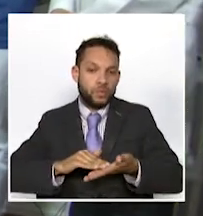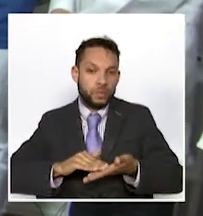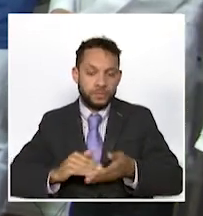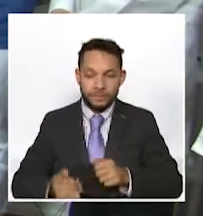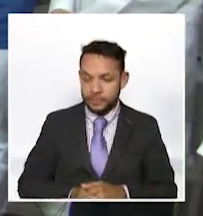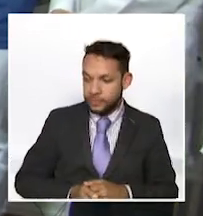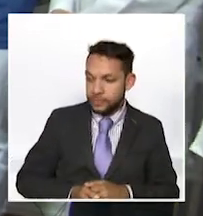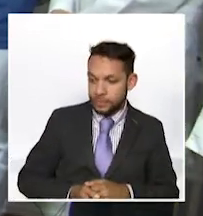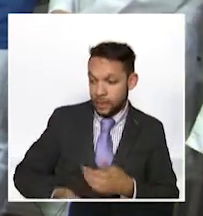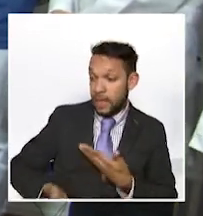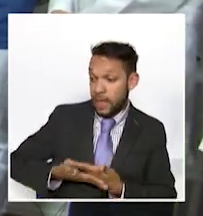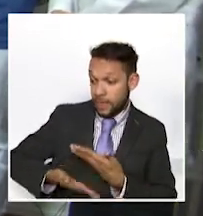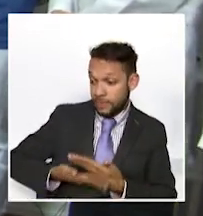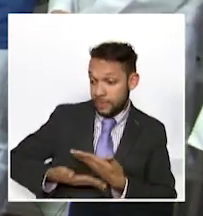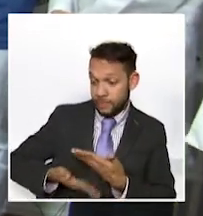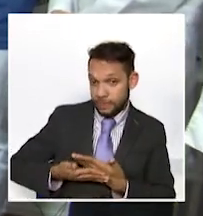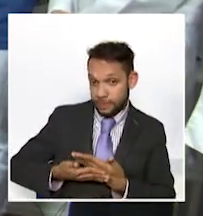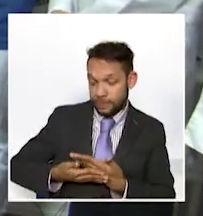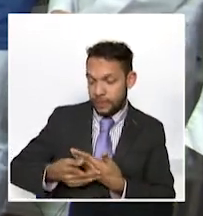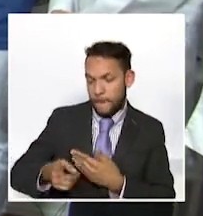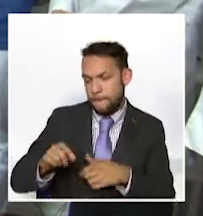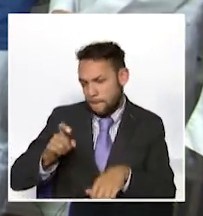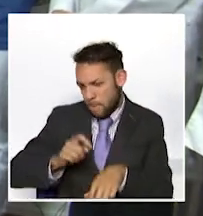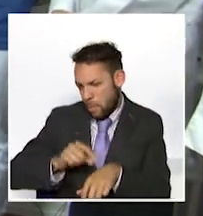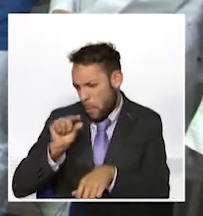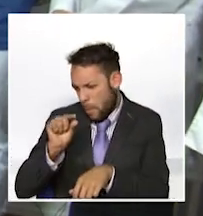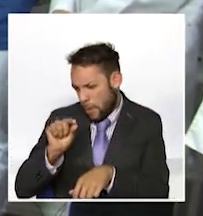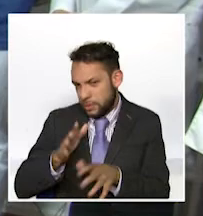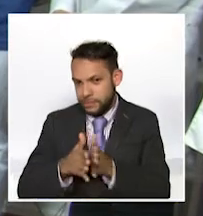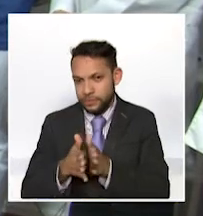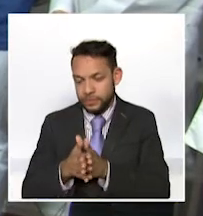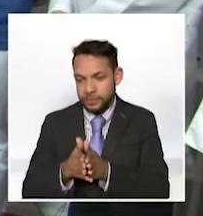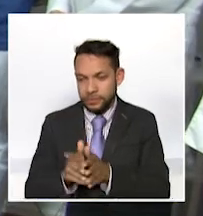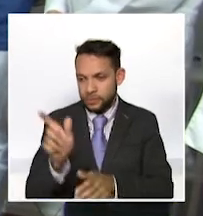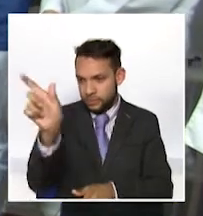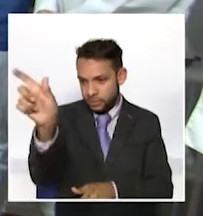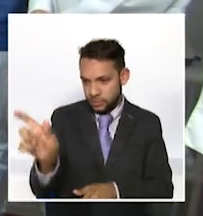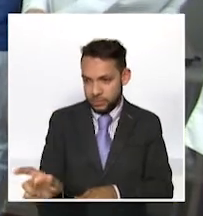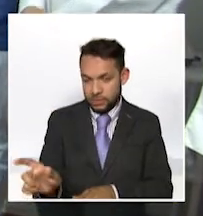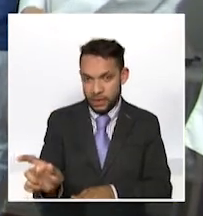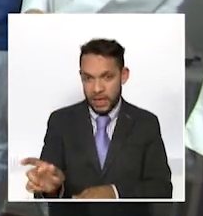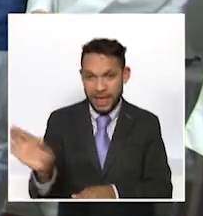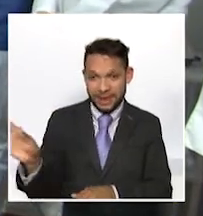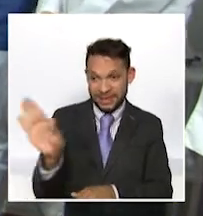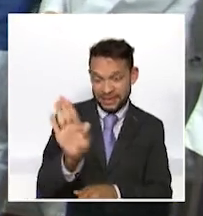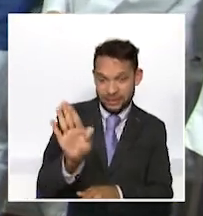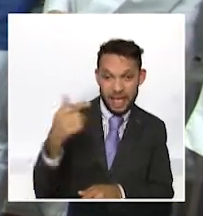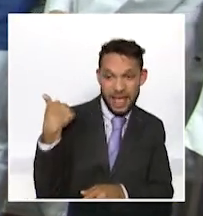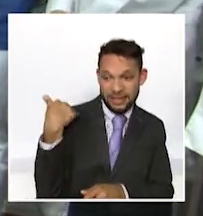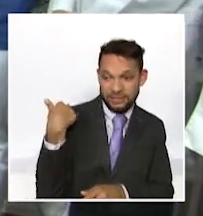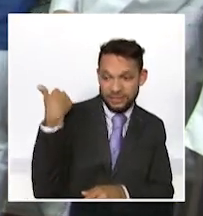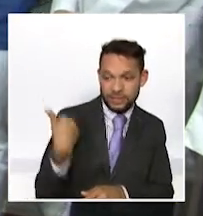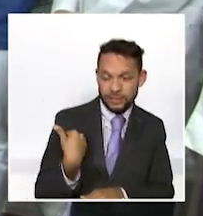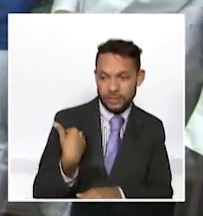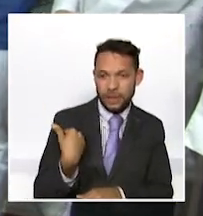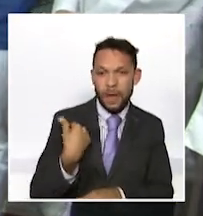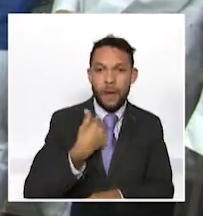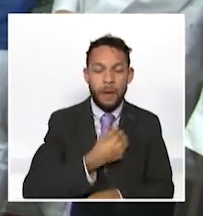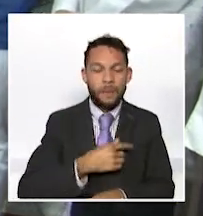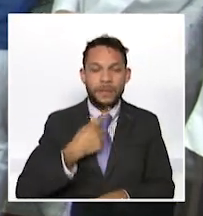Tenemos, digamos, quédate aquí Gabriela un minutico, y tenemos la columna allá. Expliquémosle, ven para acá,